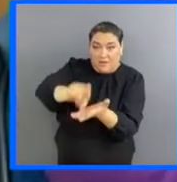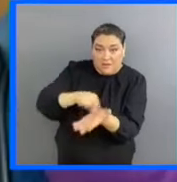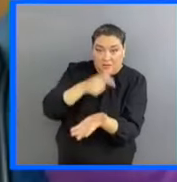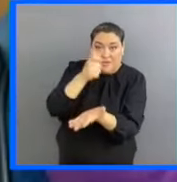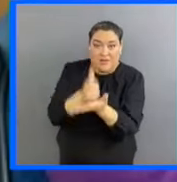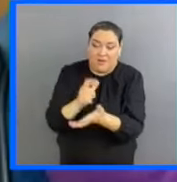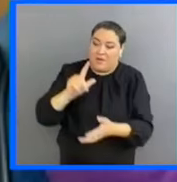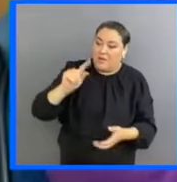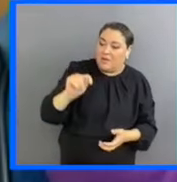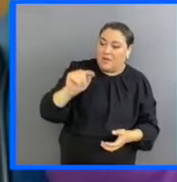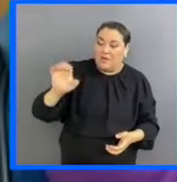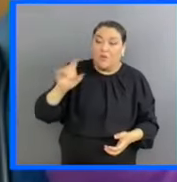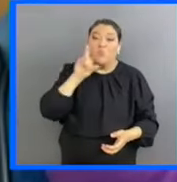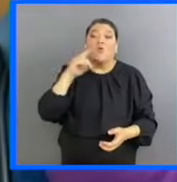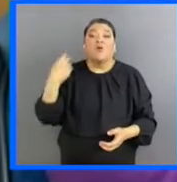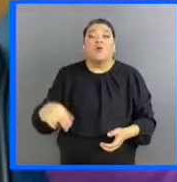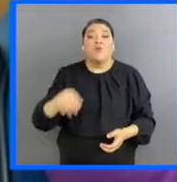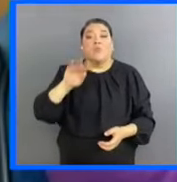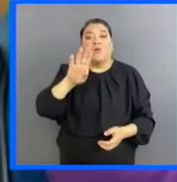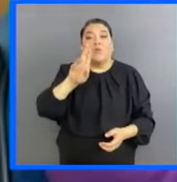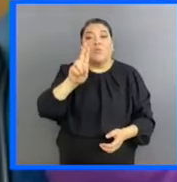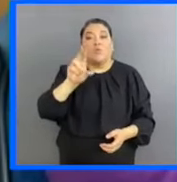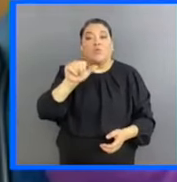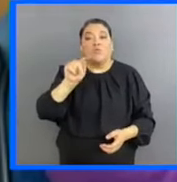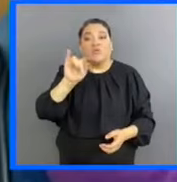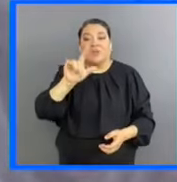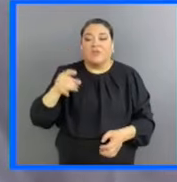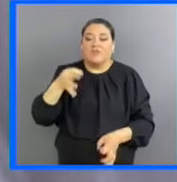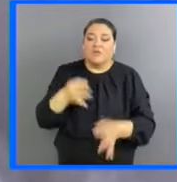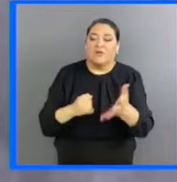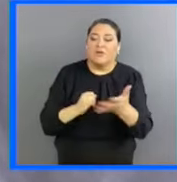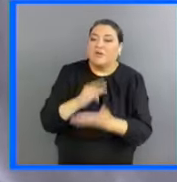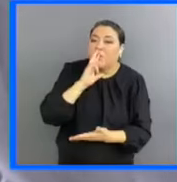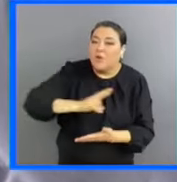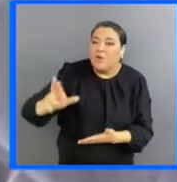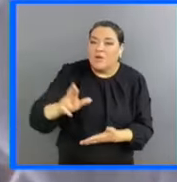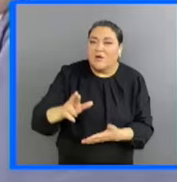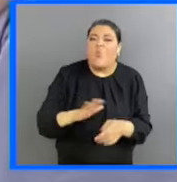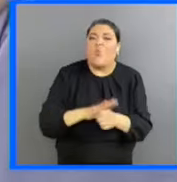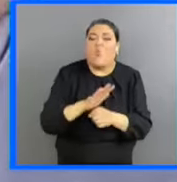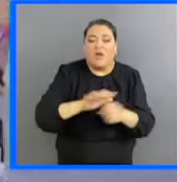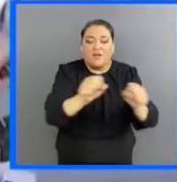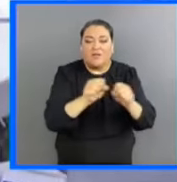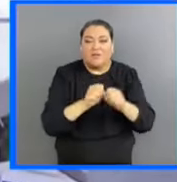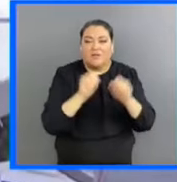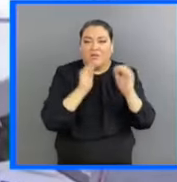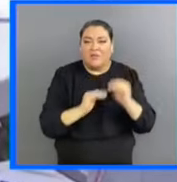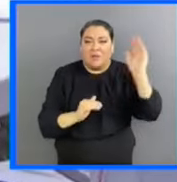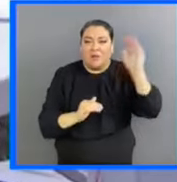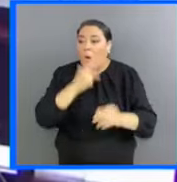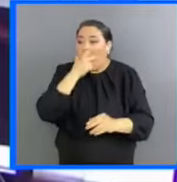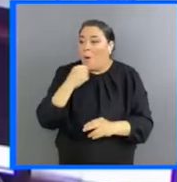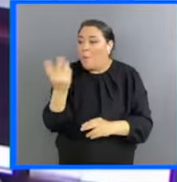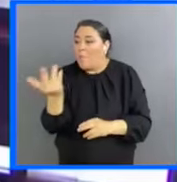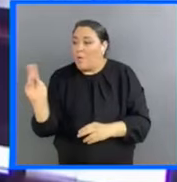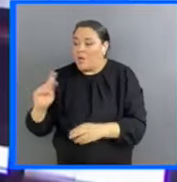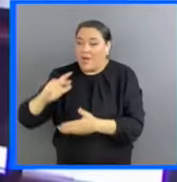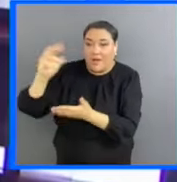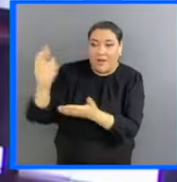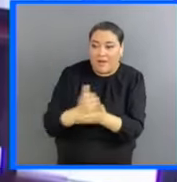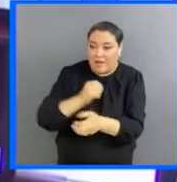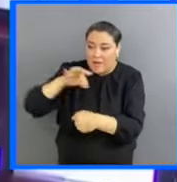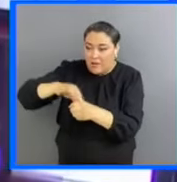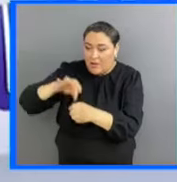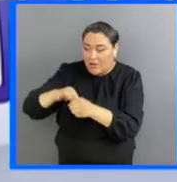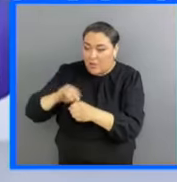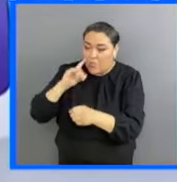Roselia Bustillo Marín, destacó la sentencia de la Sala Superior que quitó el triunfo a hombres que habían obtenido menos votos que mujeres en